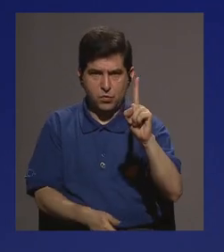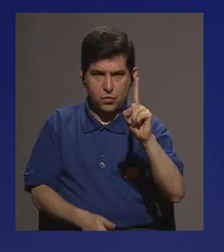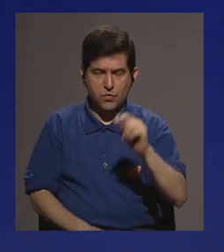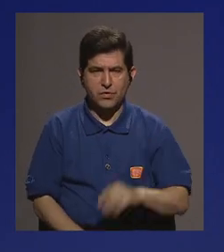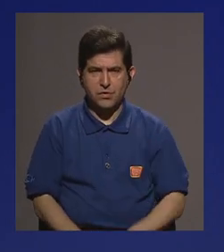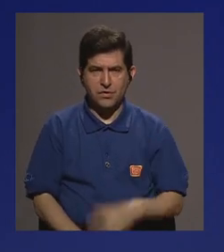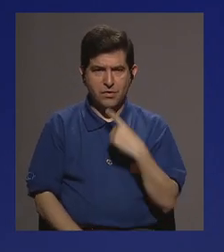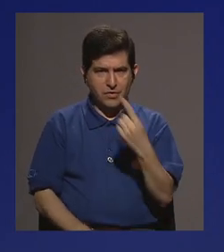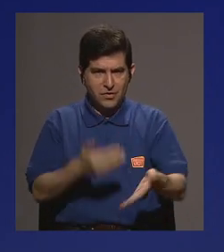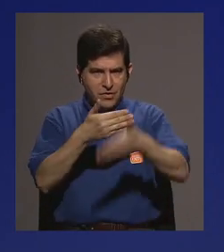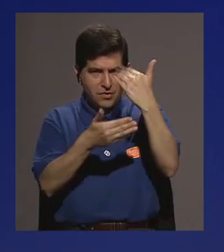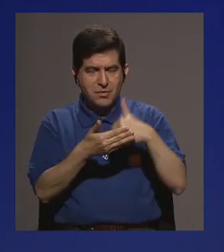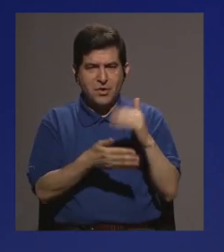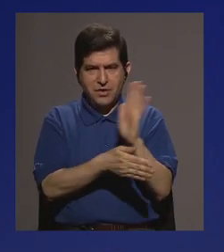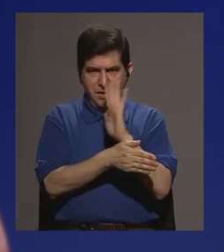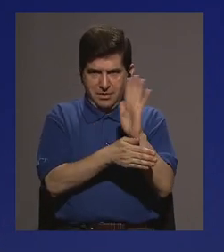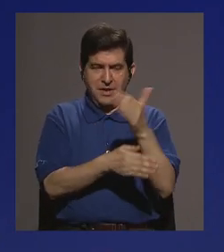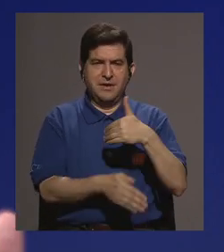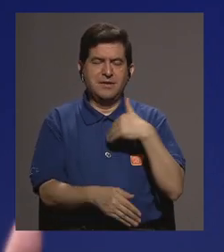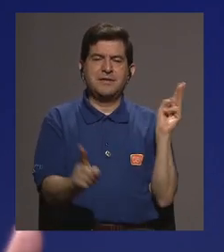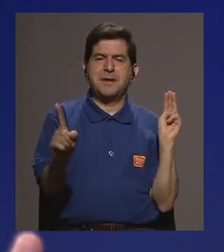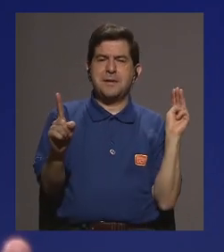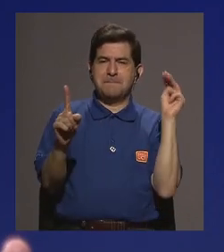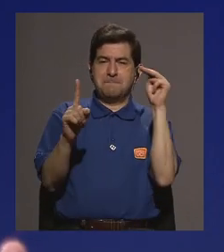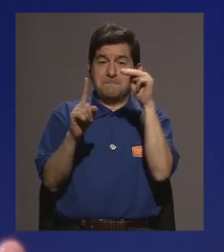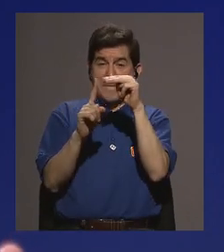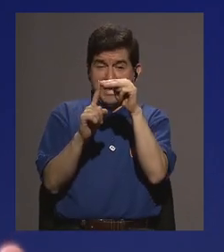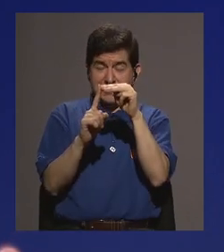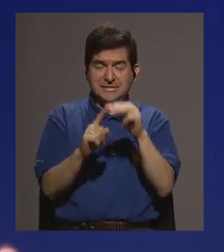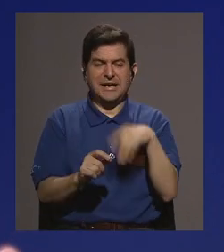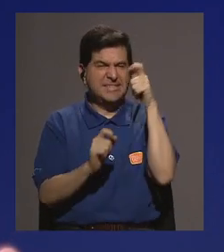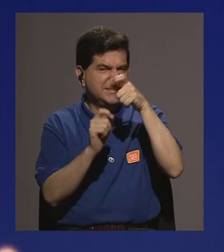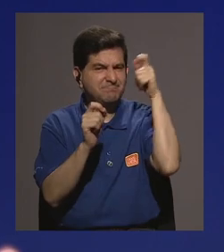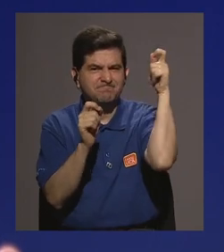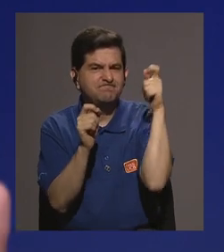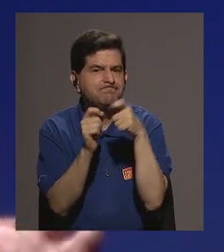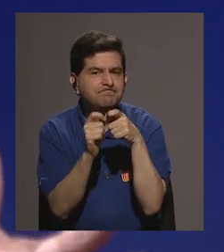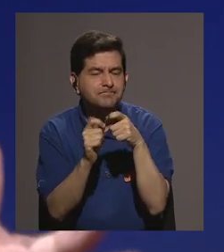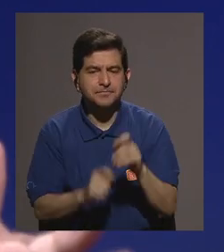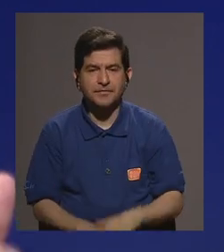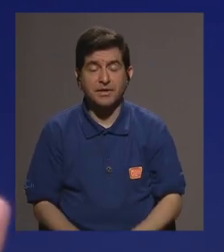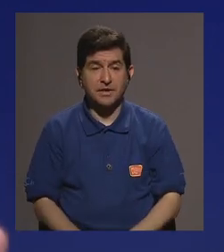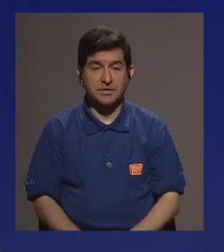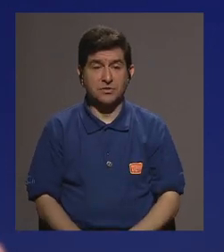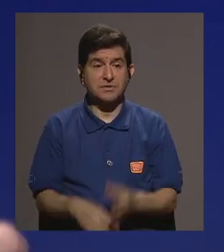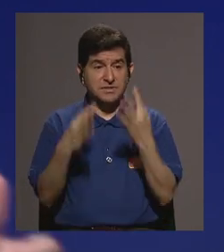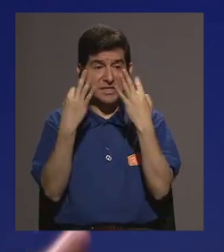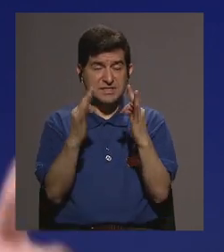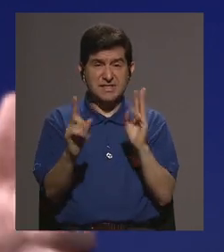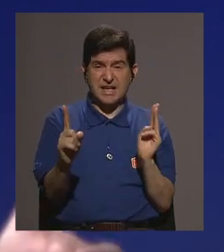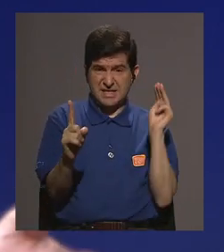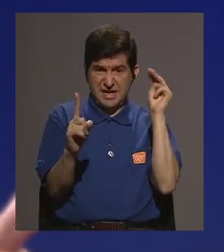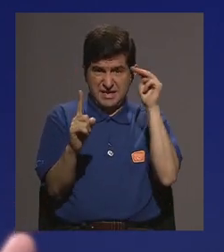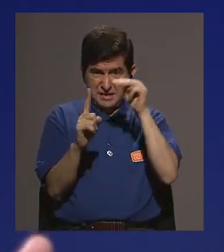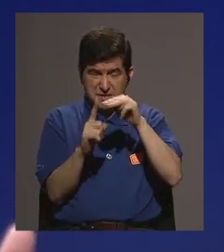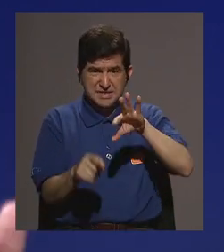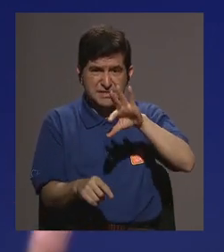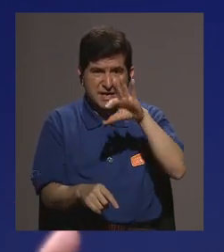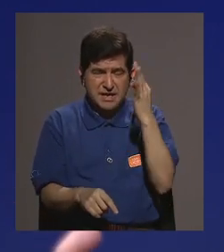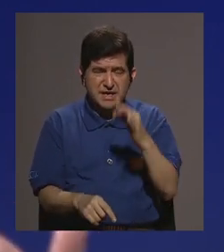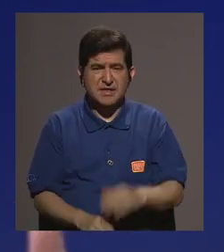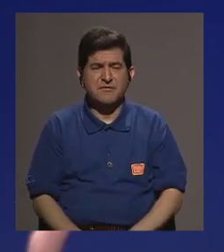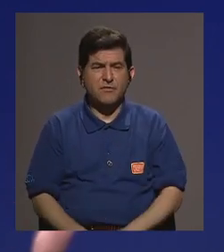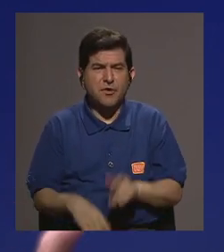difíciles uno es que como lo decís es una película que tiene un mensaje muy muy definido entonces cómo hacer para que